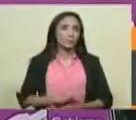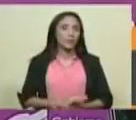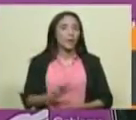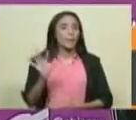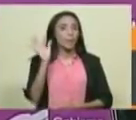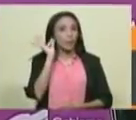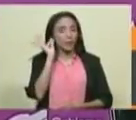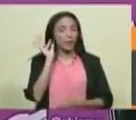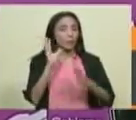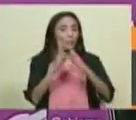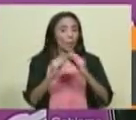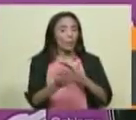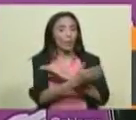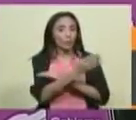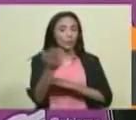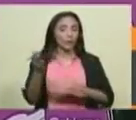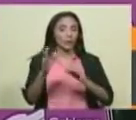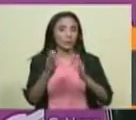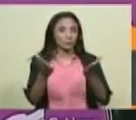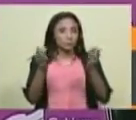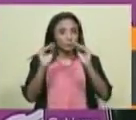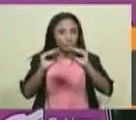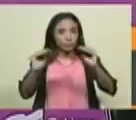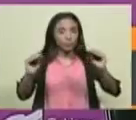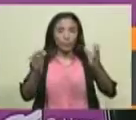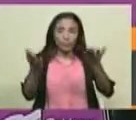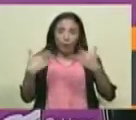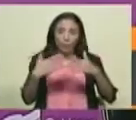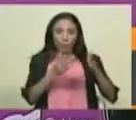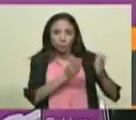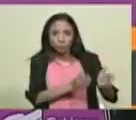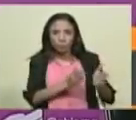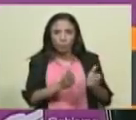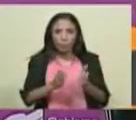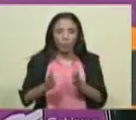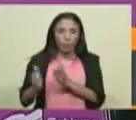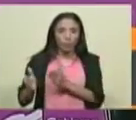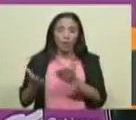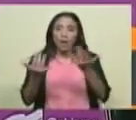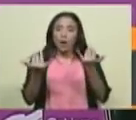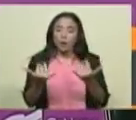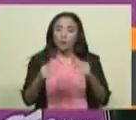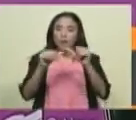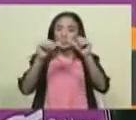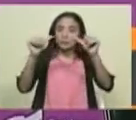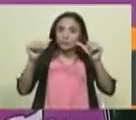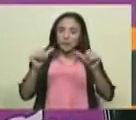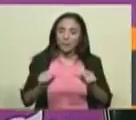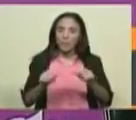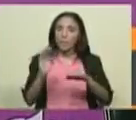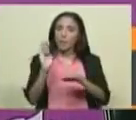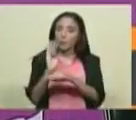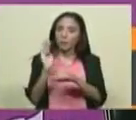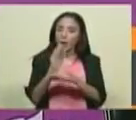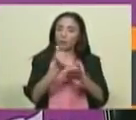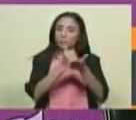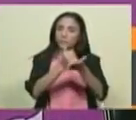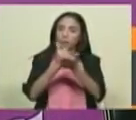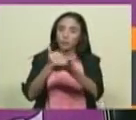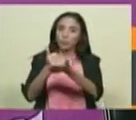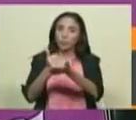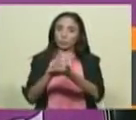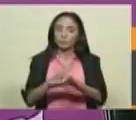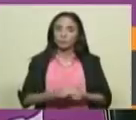Mujeres, vamos a construir y a fortalecer el sistema de protección social